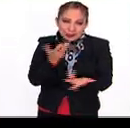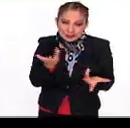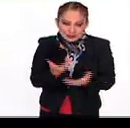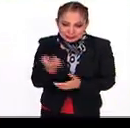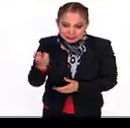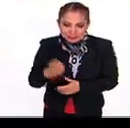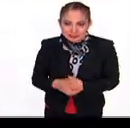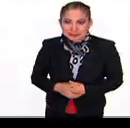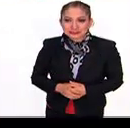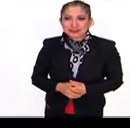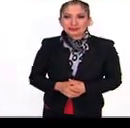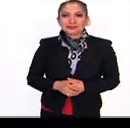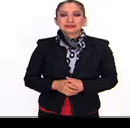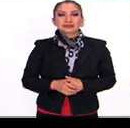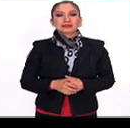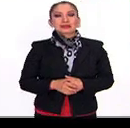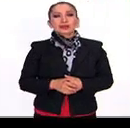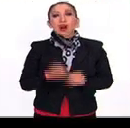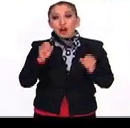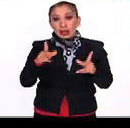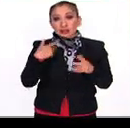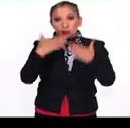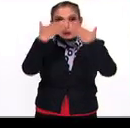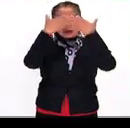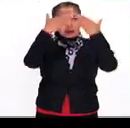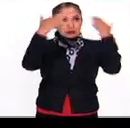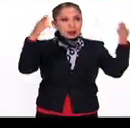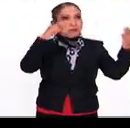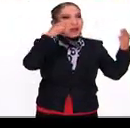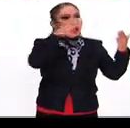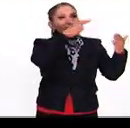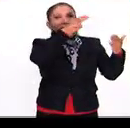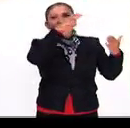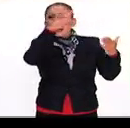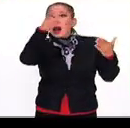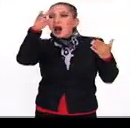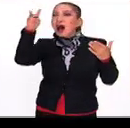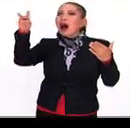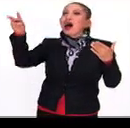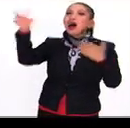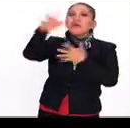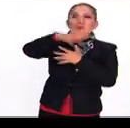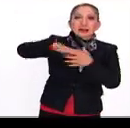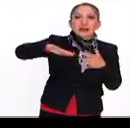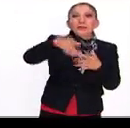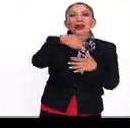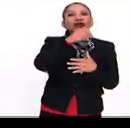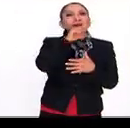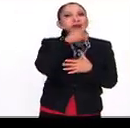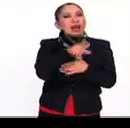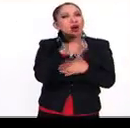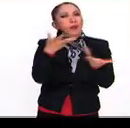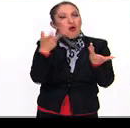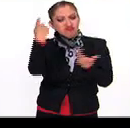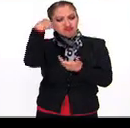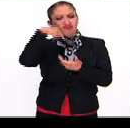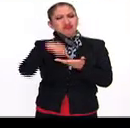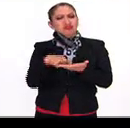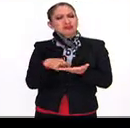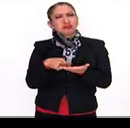era parte del plan. No era parte del plan. Bueno, es vislumbrar lo que vislumbras. Sí, pero un poco también tiene que ver con esta pregunta